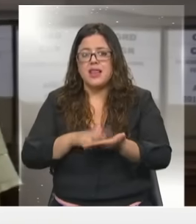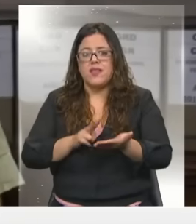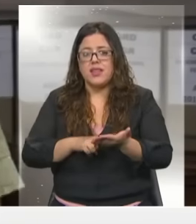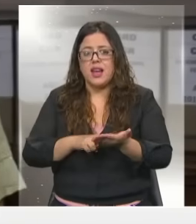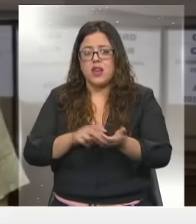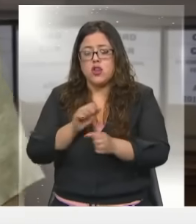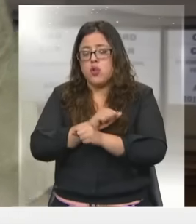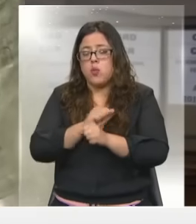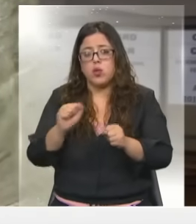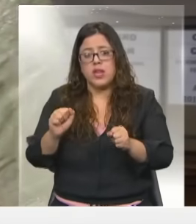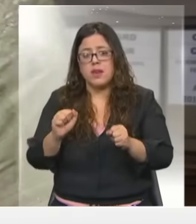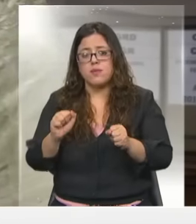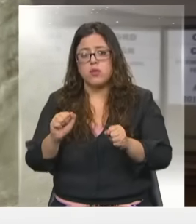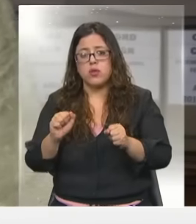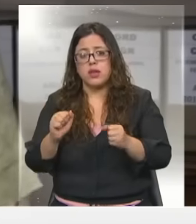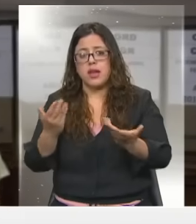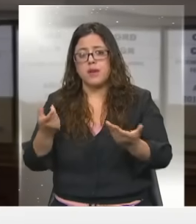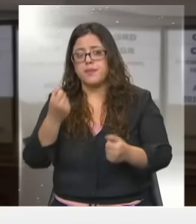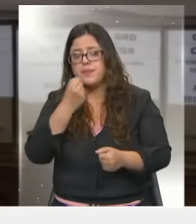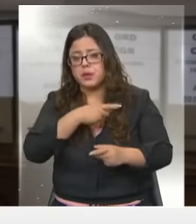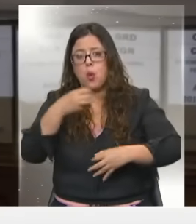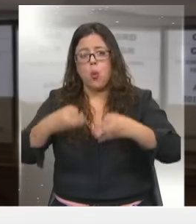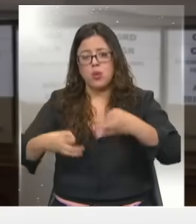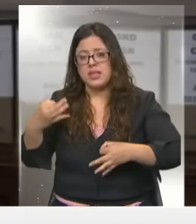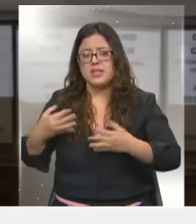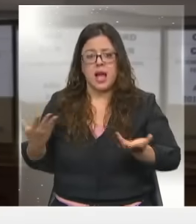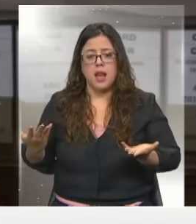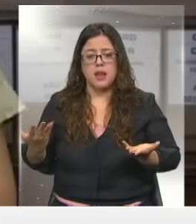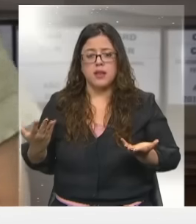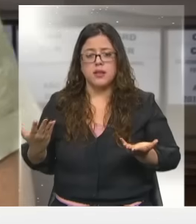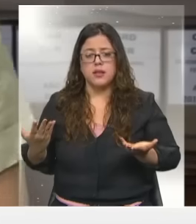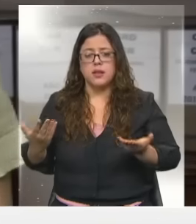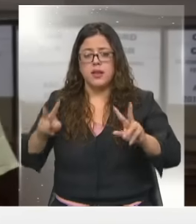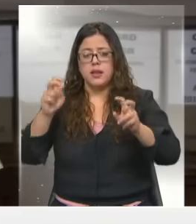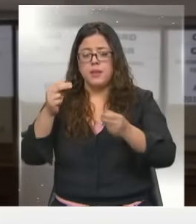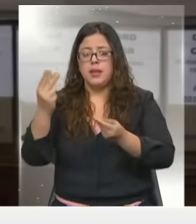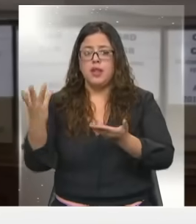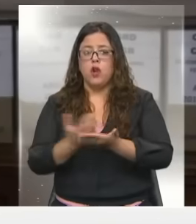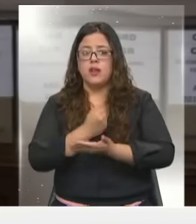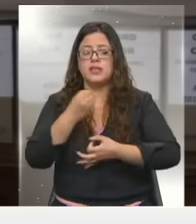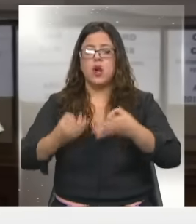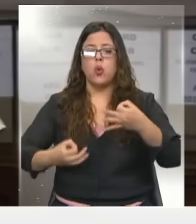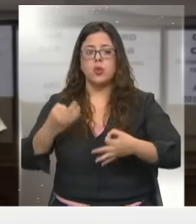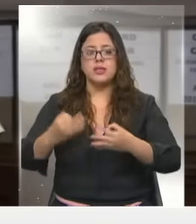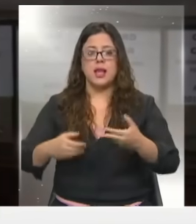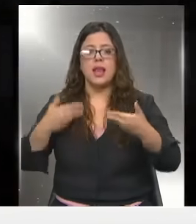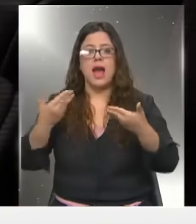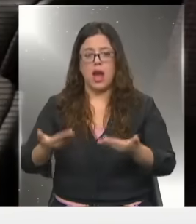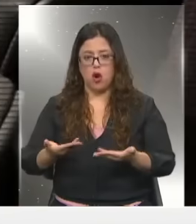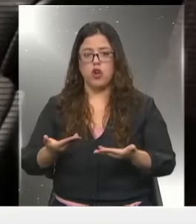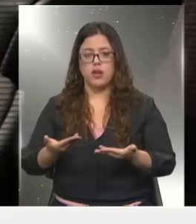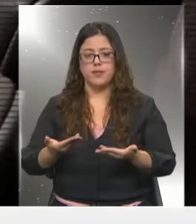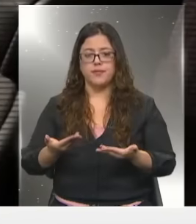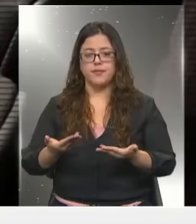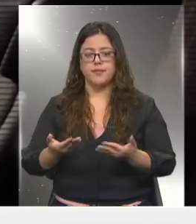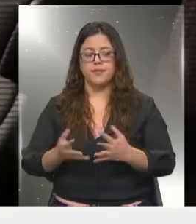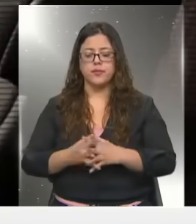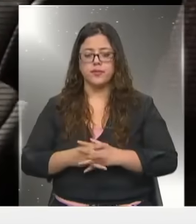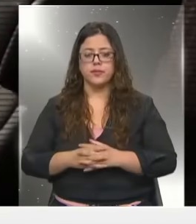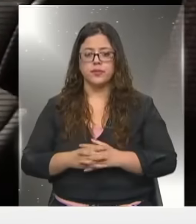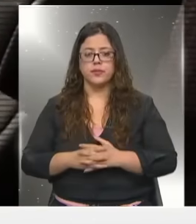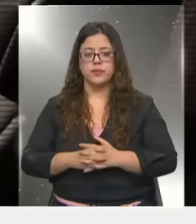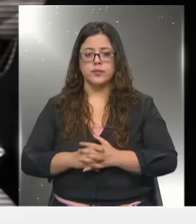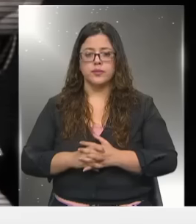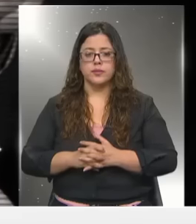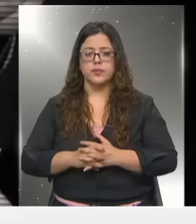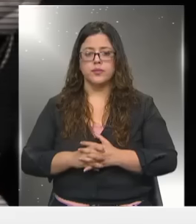y no tuvimos otra alternativa más que demandarlo judicialmente, que es la demanda de cobranza judicial que está en este momento en trámite.